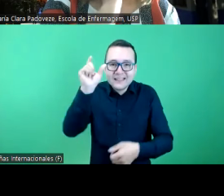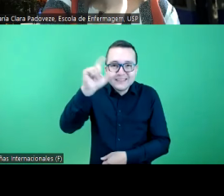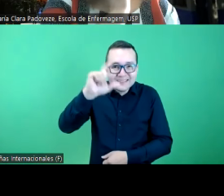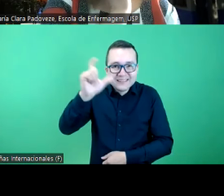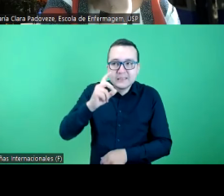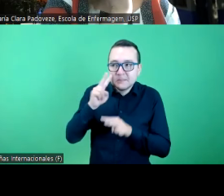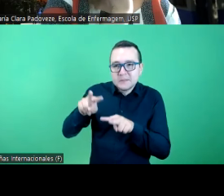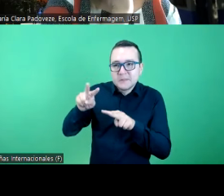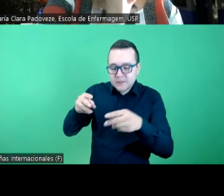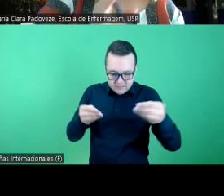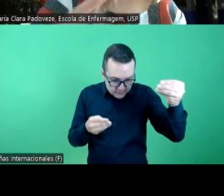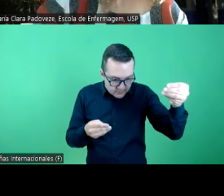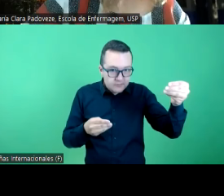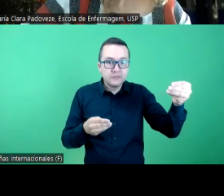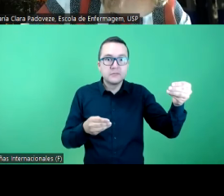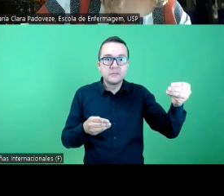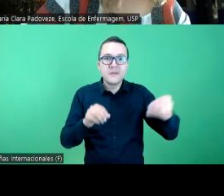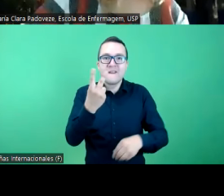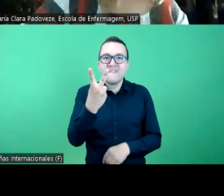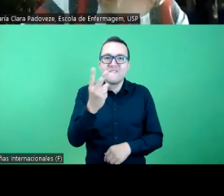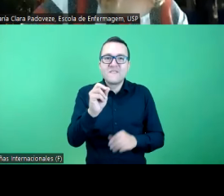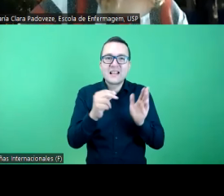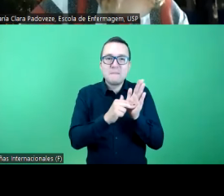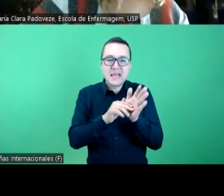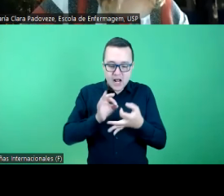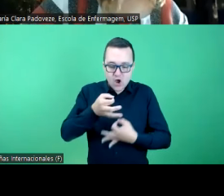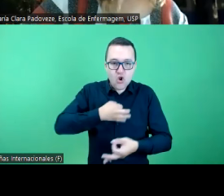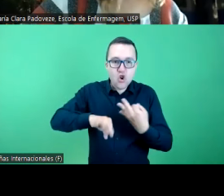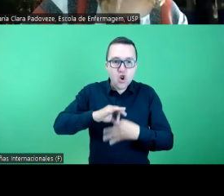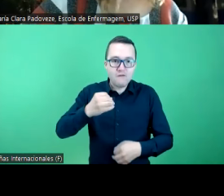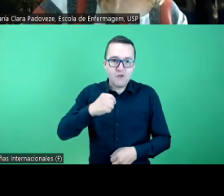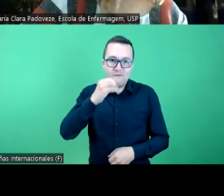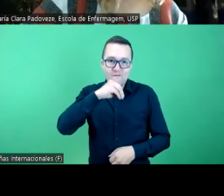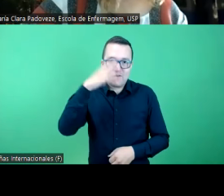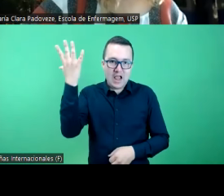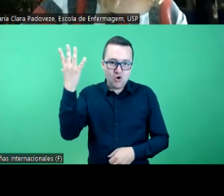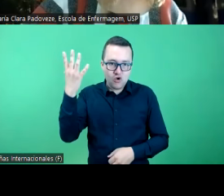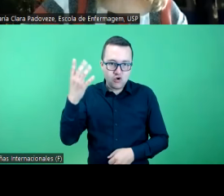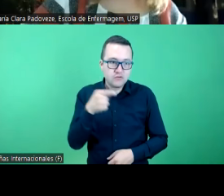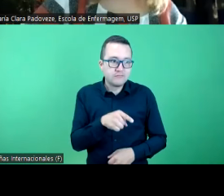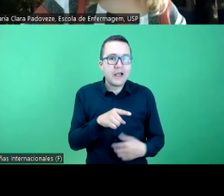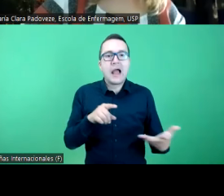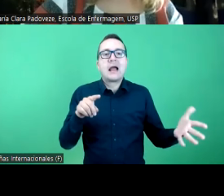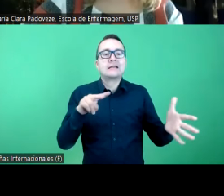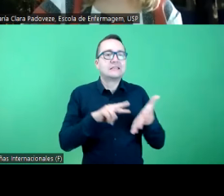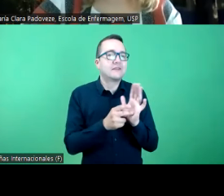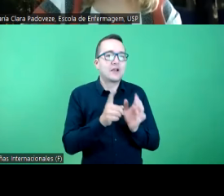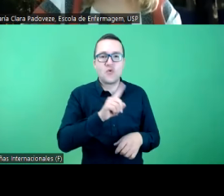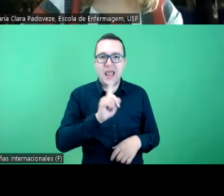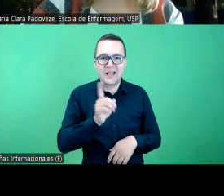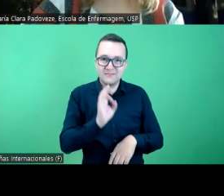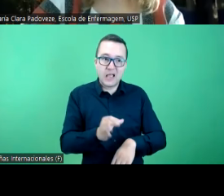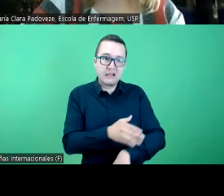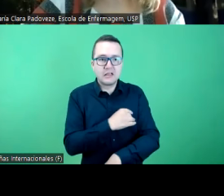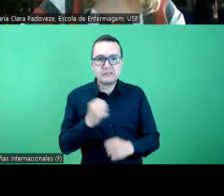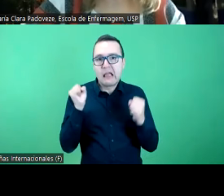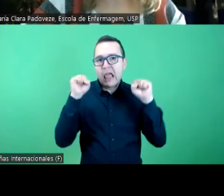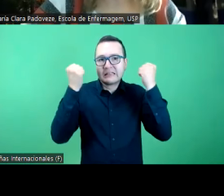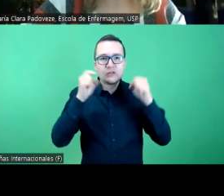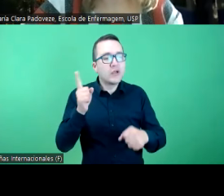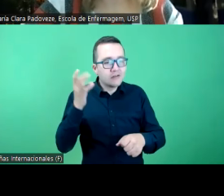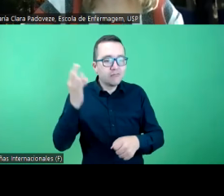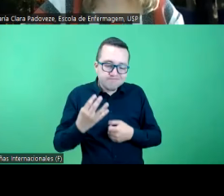blancos. Sin embargo, ahora dijo que tenía un segundo diagnóstico, una contractura muscular y una angina, y